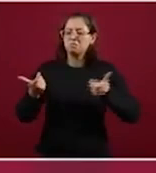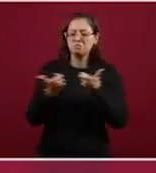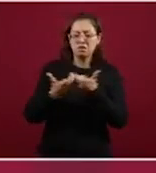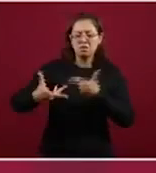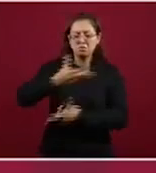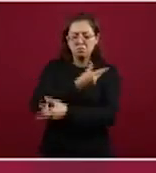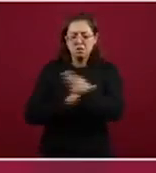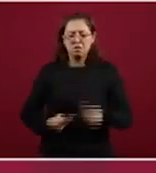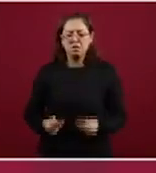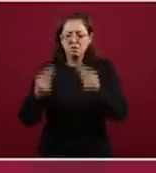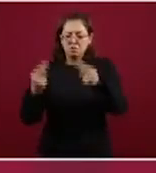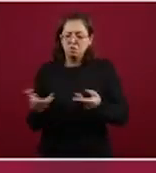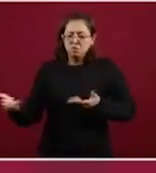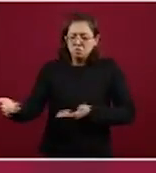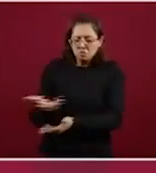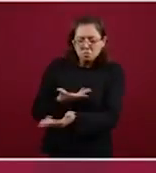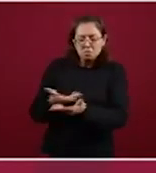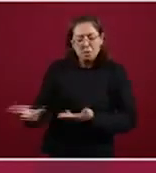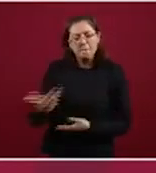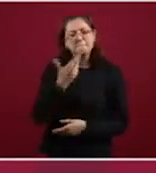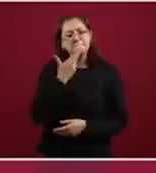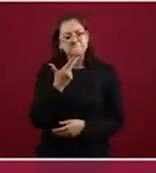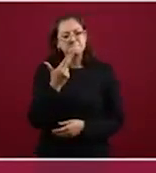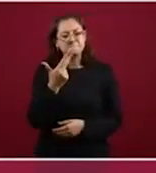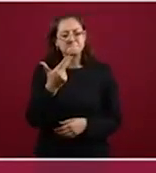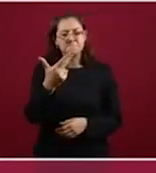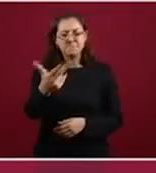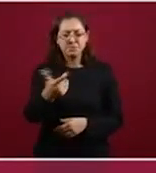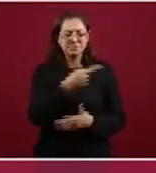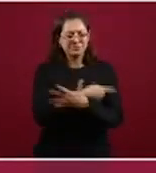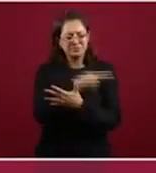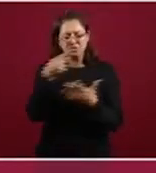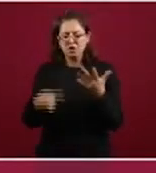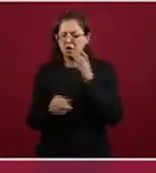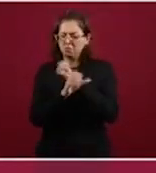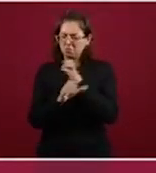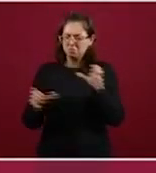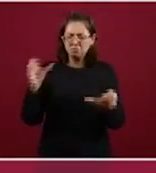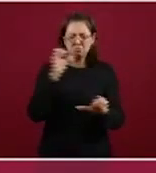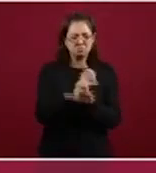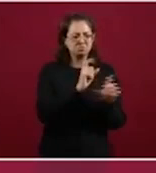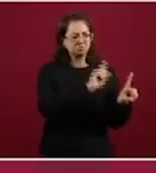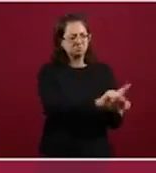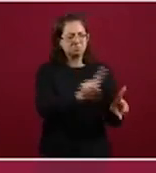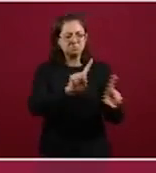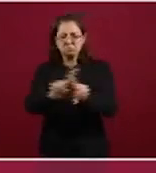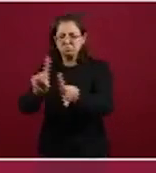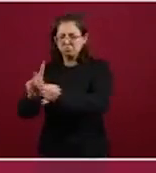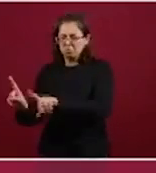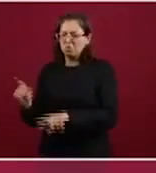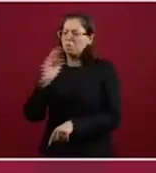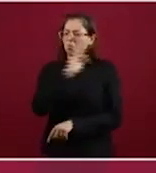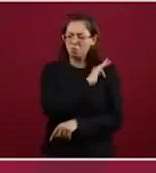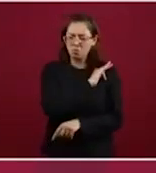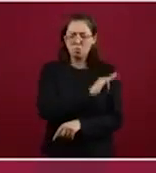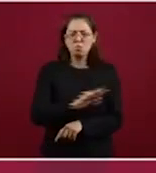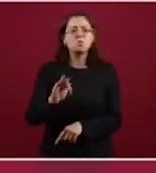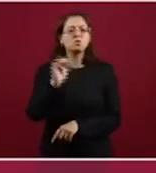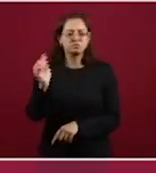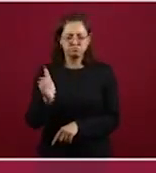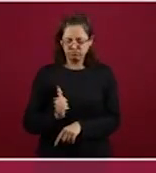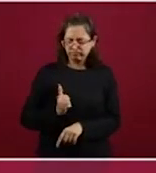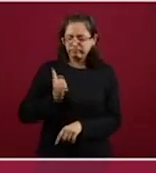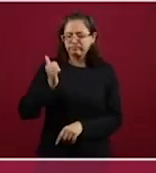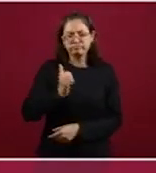comerciales hay muchas cosas que podemos llevar a